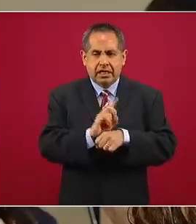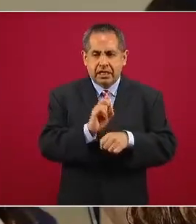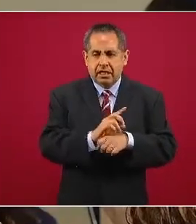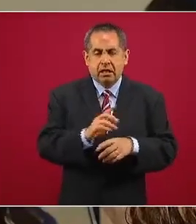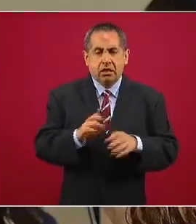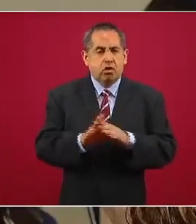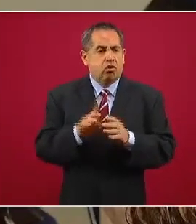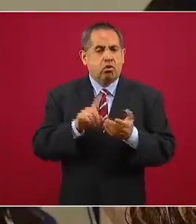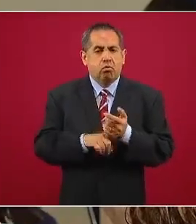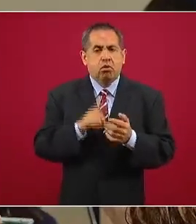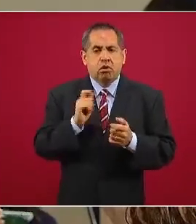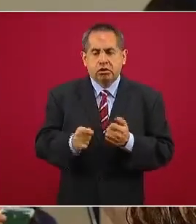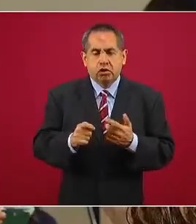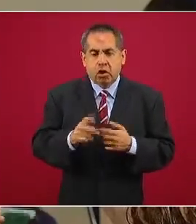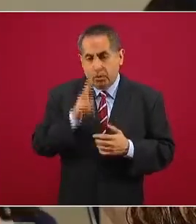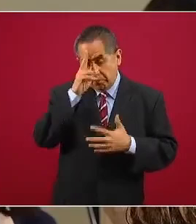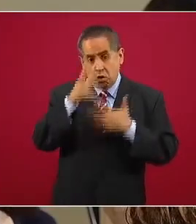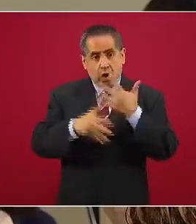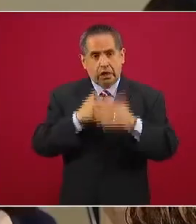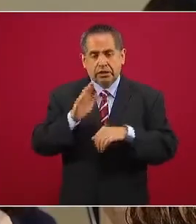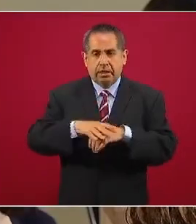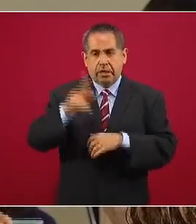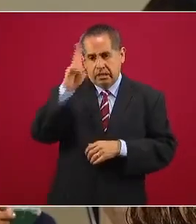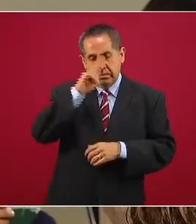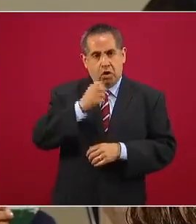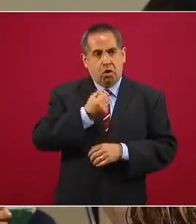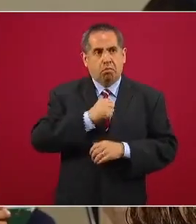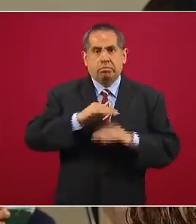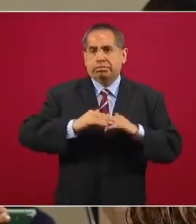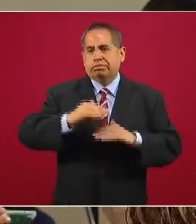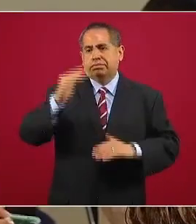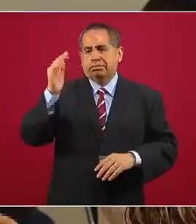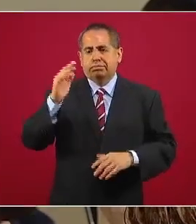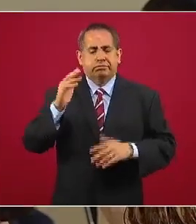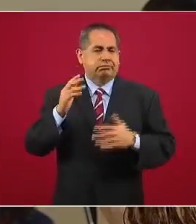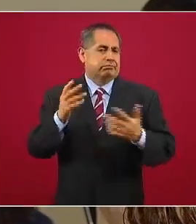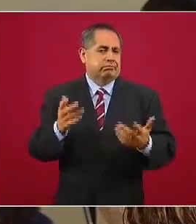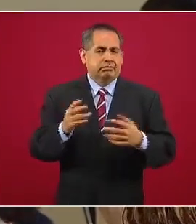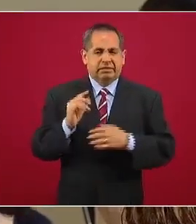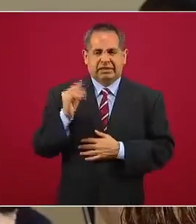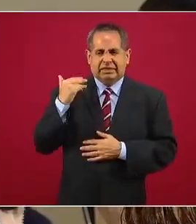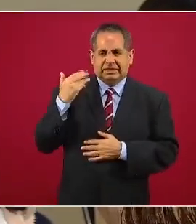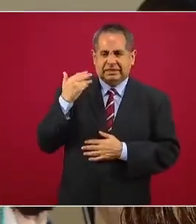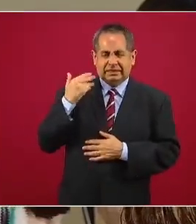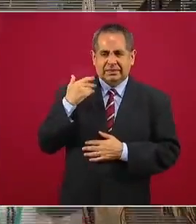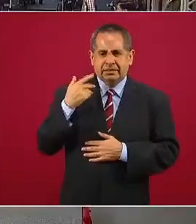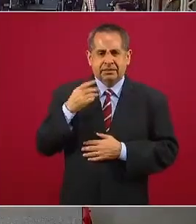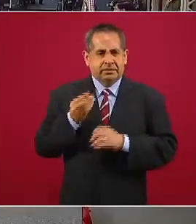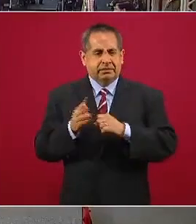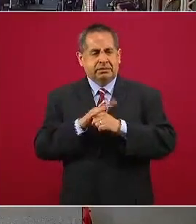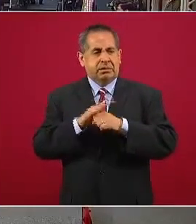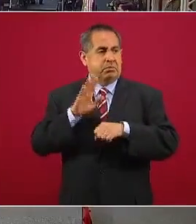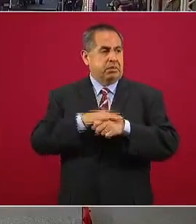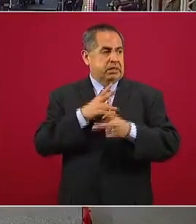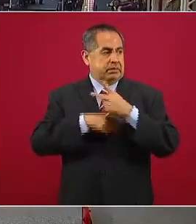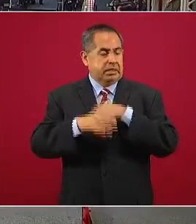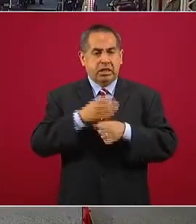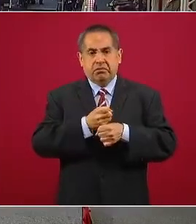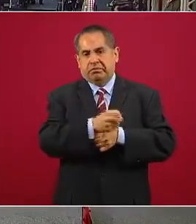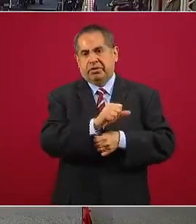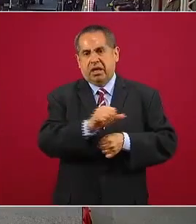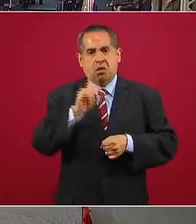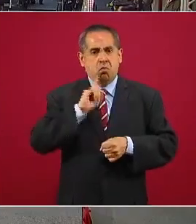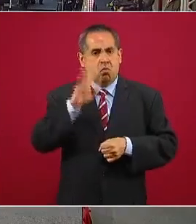hubo un incremento de violencia de género en los últimos meses durante la pandemia. Y